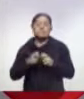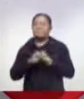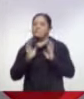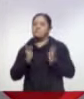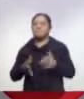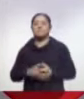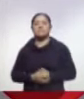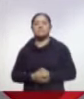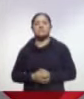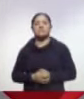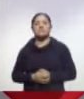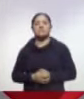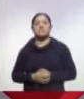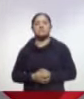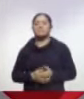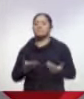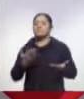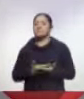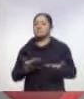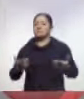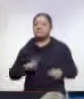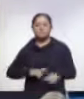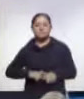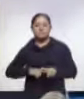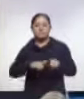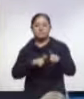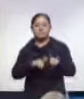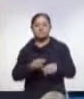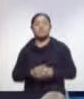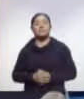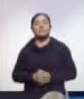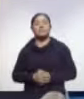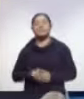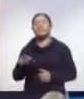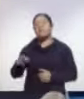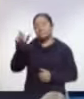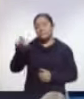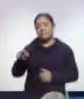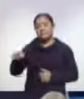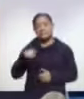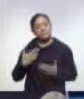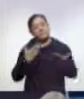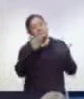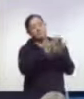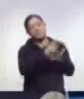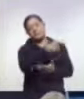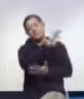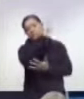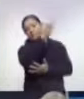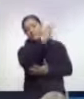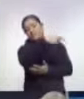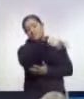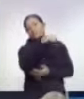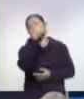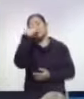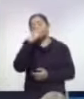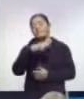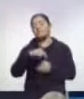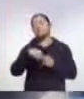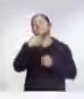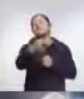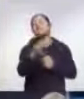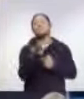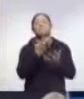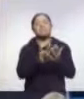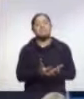y ahora para adelante, para la siguiente fase. El Pugil ha hecho una petición a la federación para que la siguiente fase se aplace debido a que este